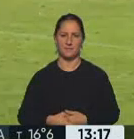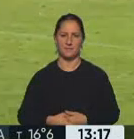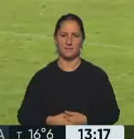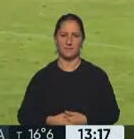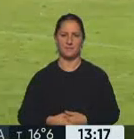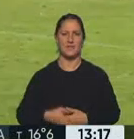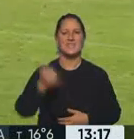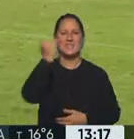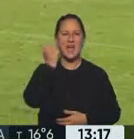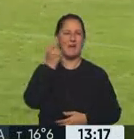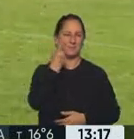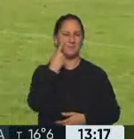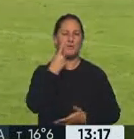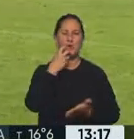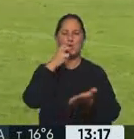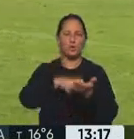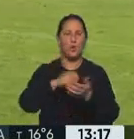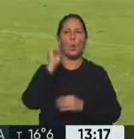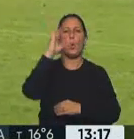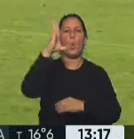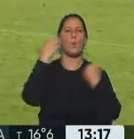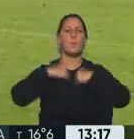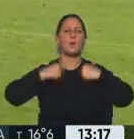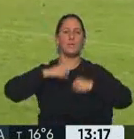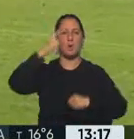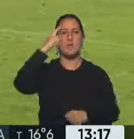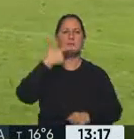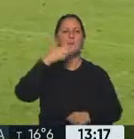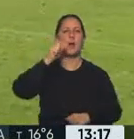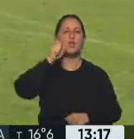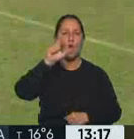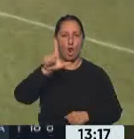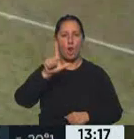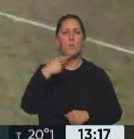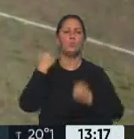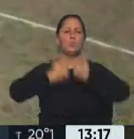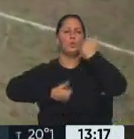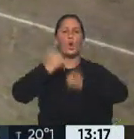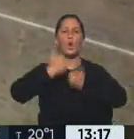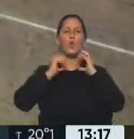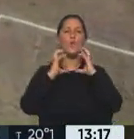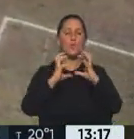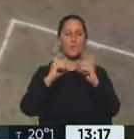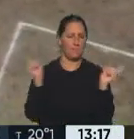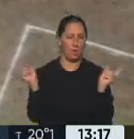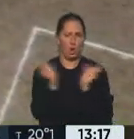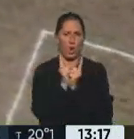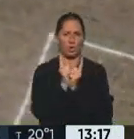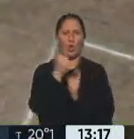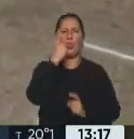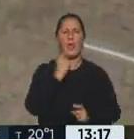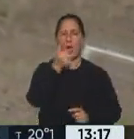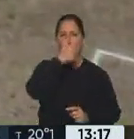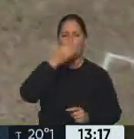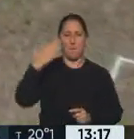se conoció la noticia de que fue allanado el club deportivo espanyol por un torneo de fútbol relámpago que se realizó el día domingo